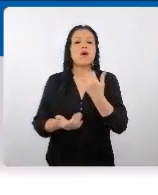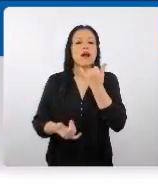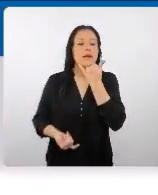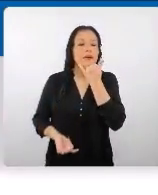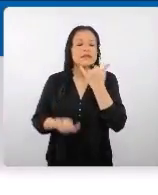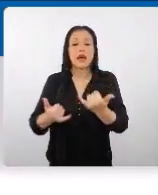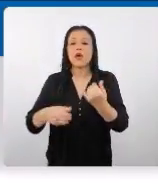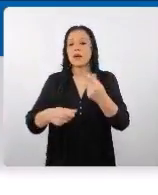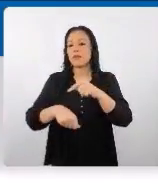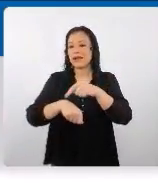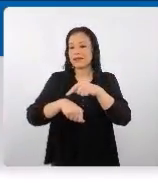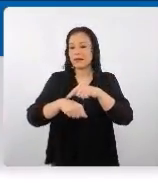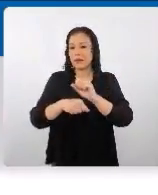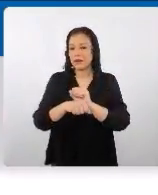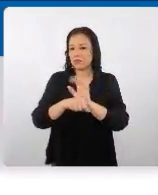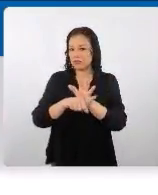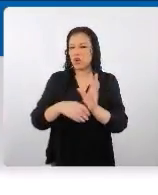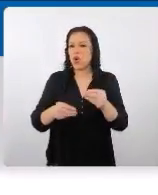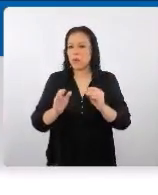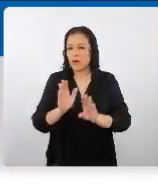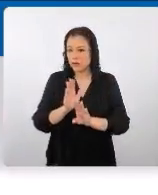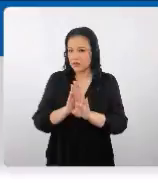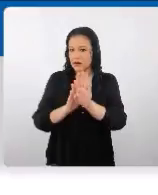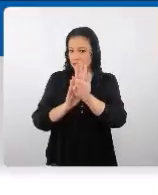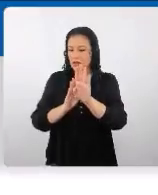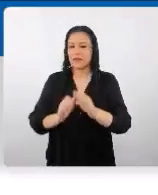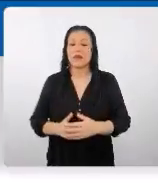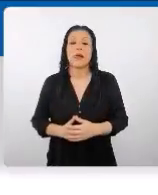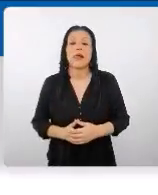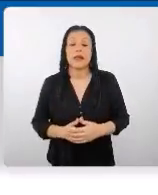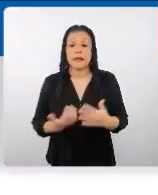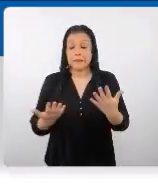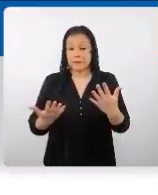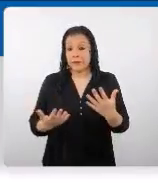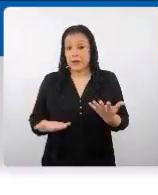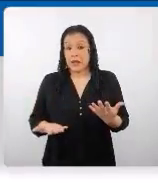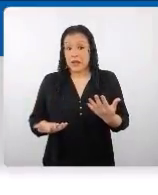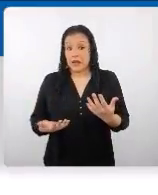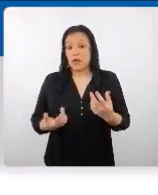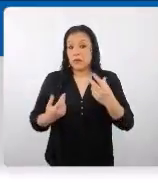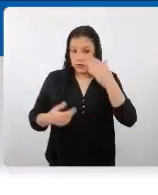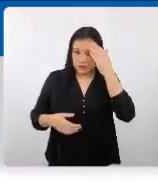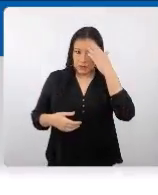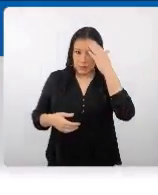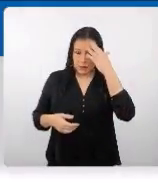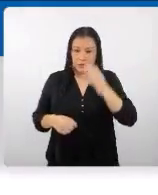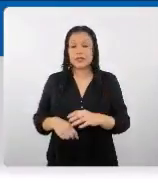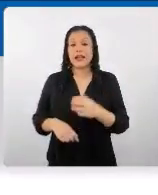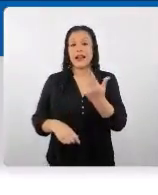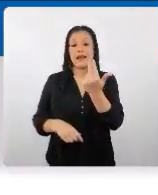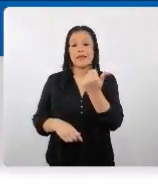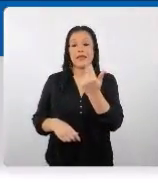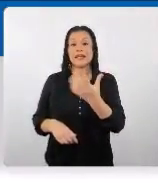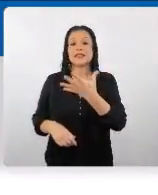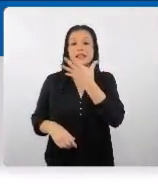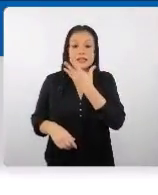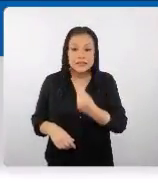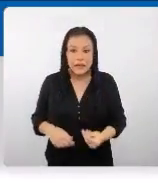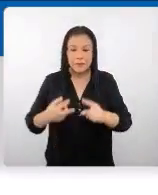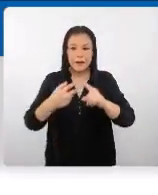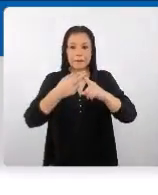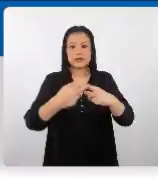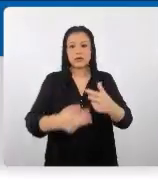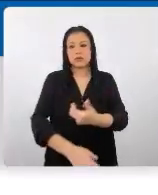de la pandemia, la evolución de la pandemia. Como tenemos claro, el 13 de diciembre inició la vacunación en